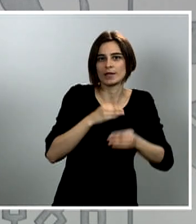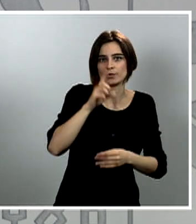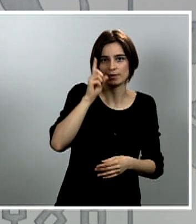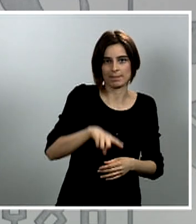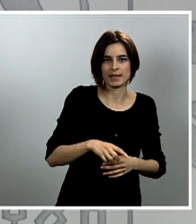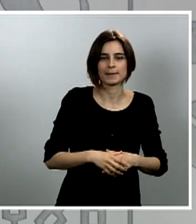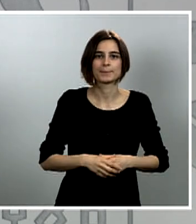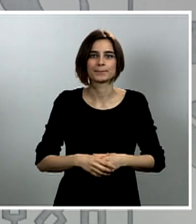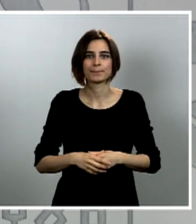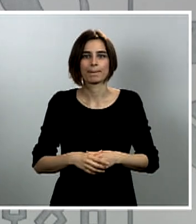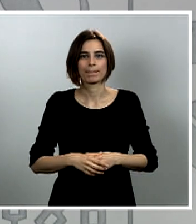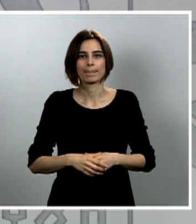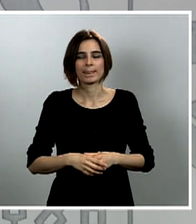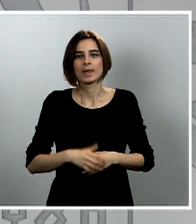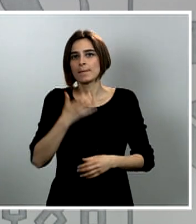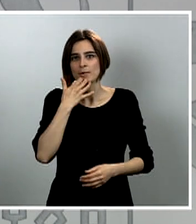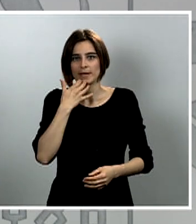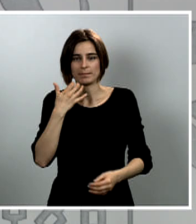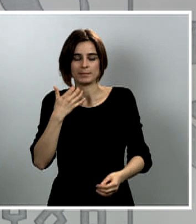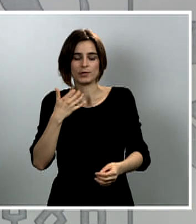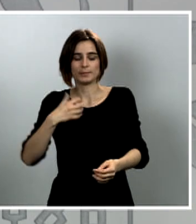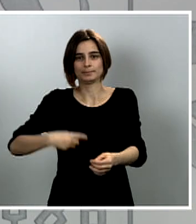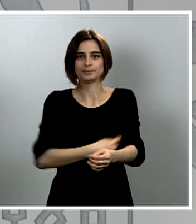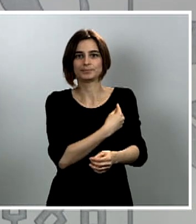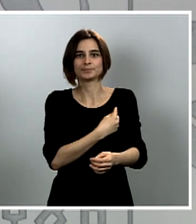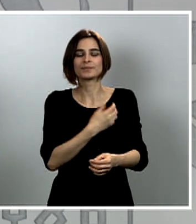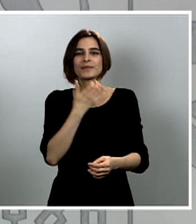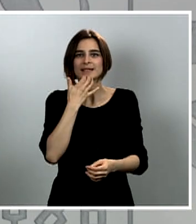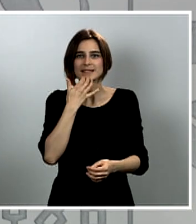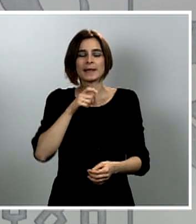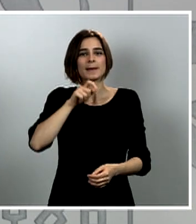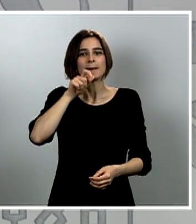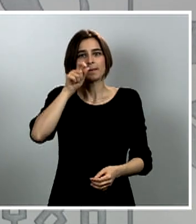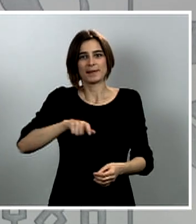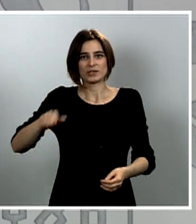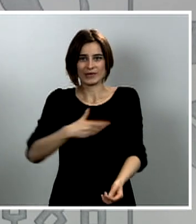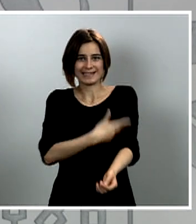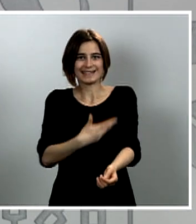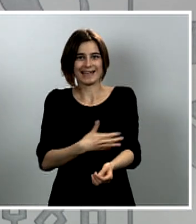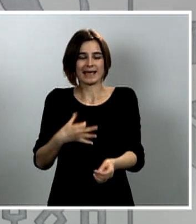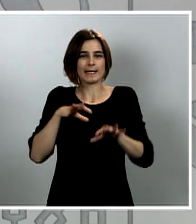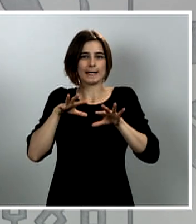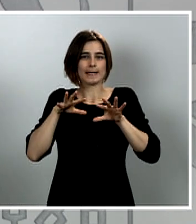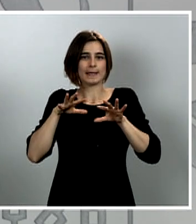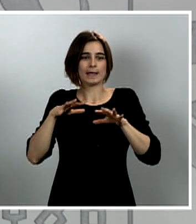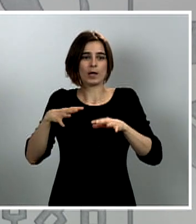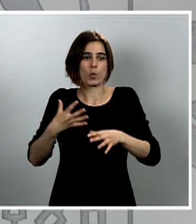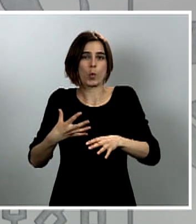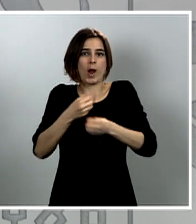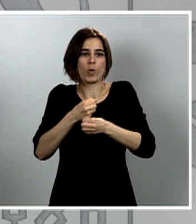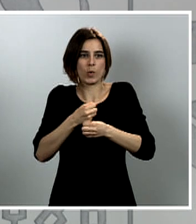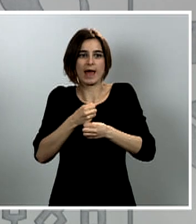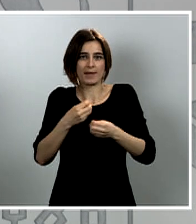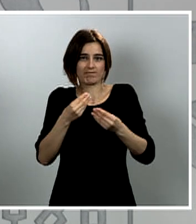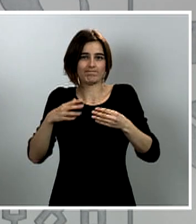por ejemplo, de anticoagulantes en aquellos que tienen coagulación intravascular diseminada, y otros tratamientos que pueden ayudar a